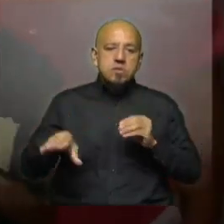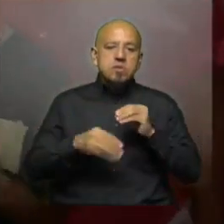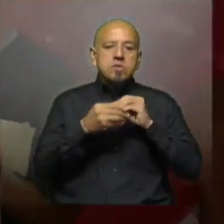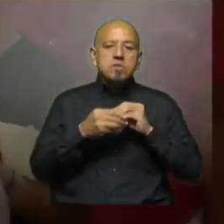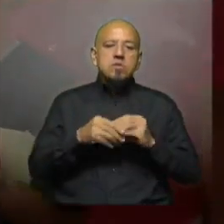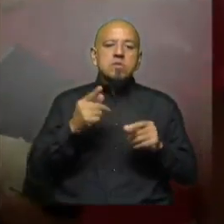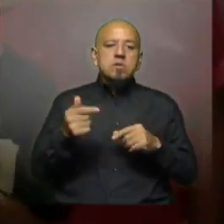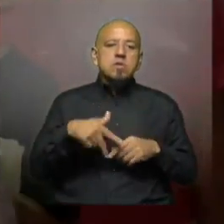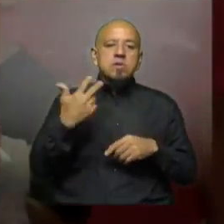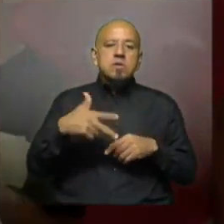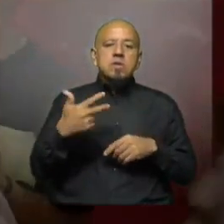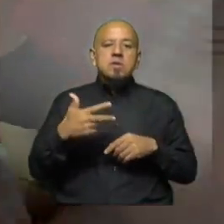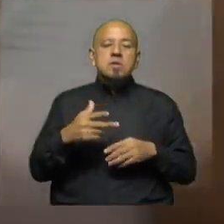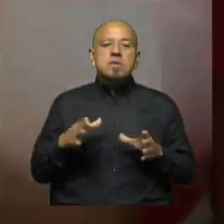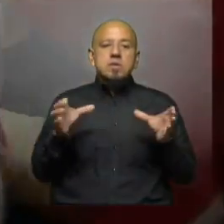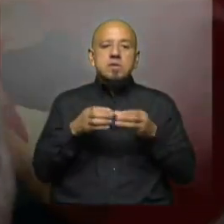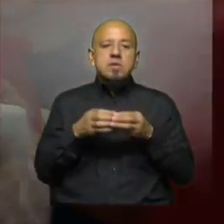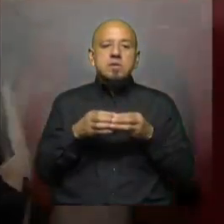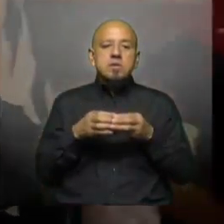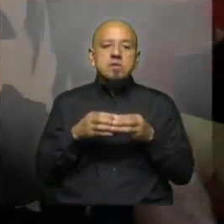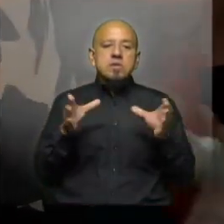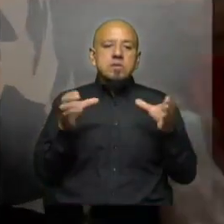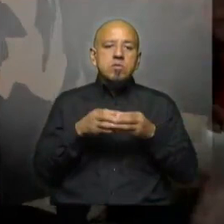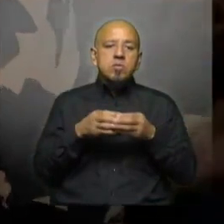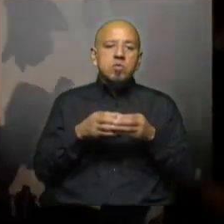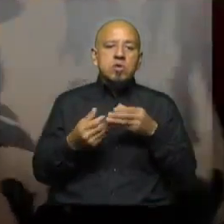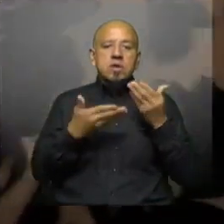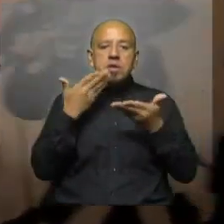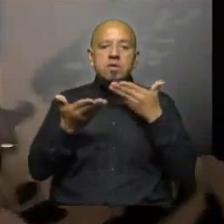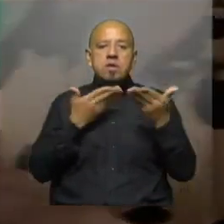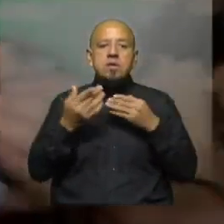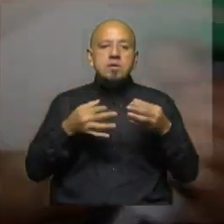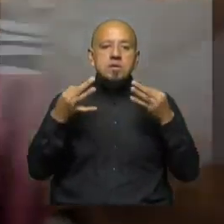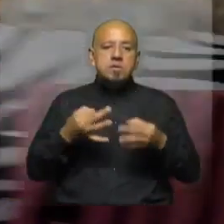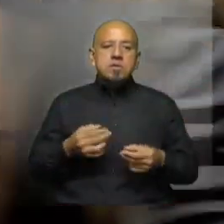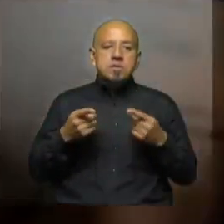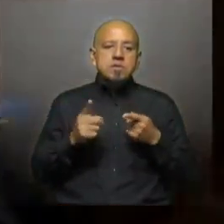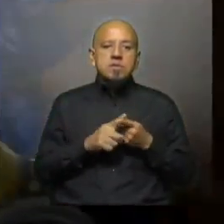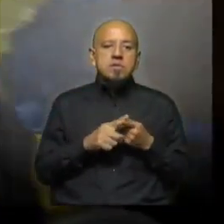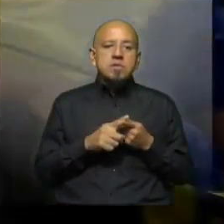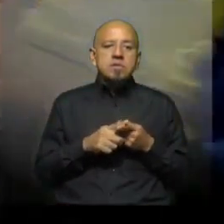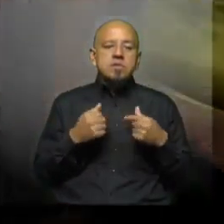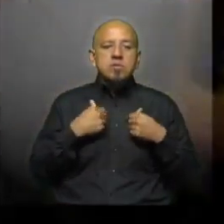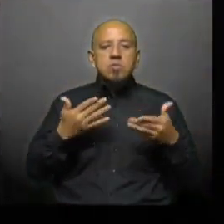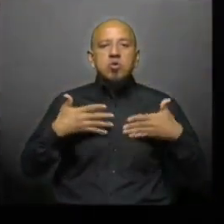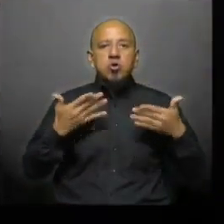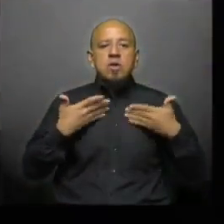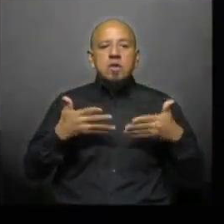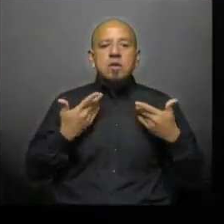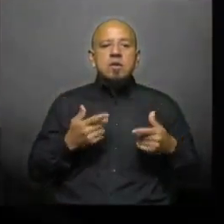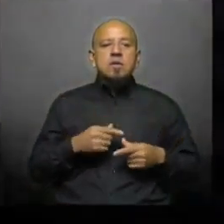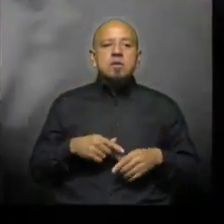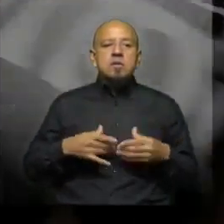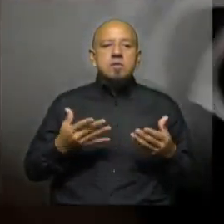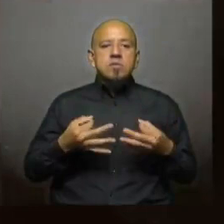más de 13 equipos, en 13 grupos de carnaval. La verdad que estoy muy contenta con eso. Justo